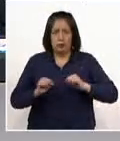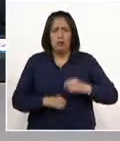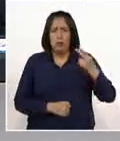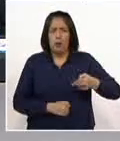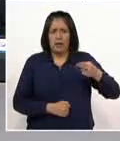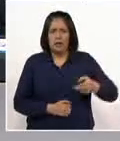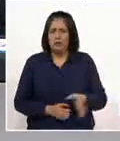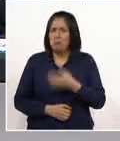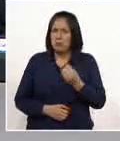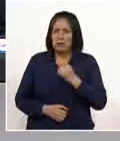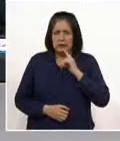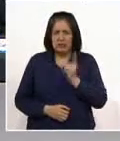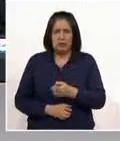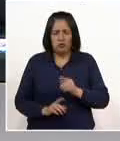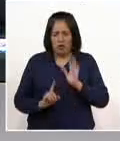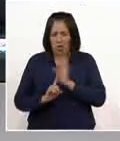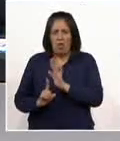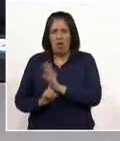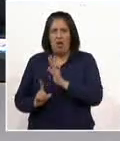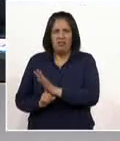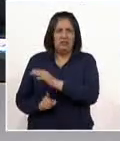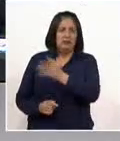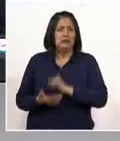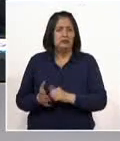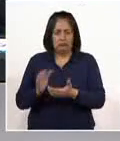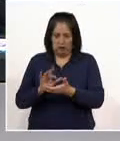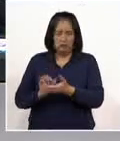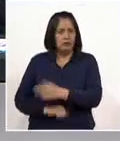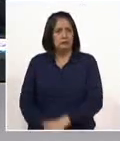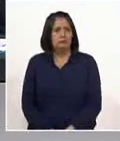Huancayo. El motivo fue porque denunció hostigamiento y amenazas xenófobas a través de su celular.